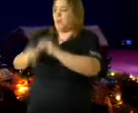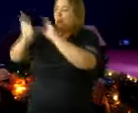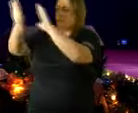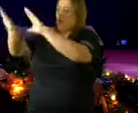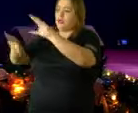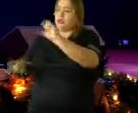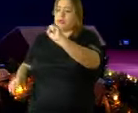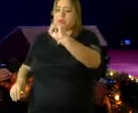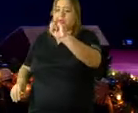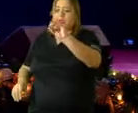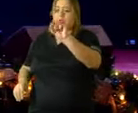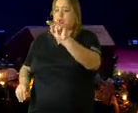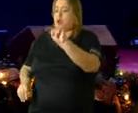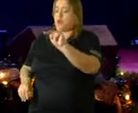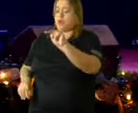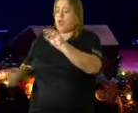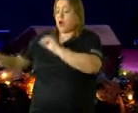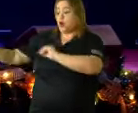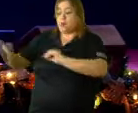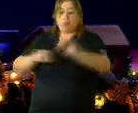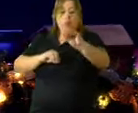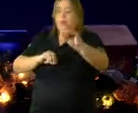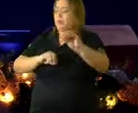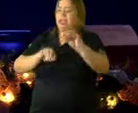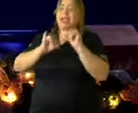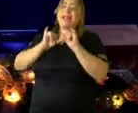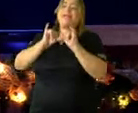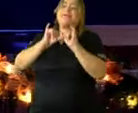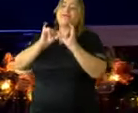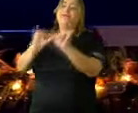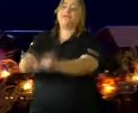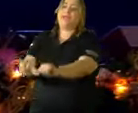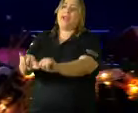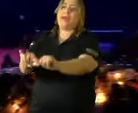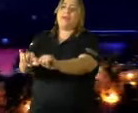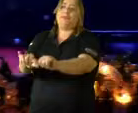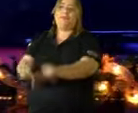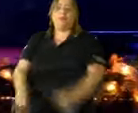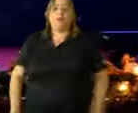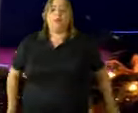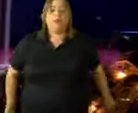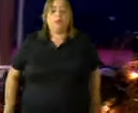mueven, sino que permanece para siempre. Oh, gloria a